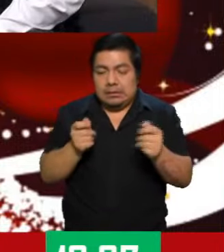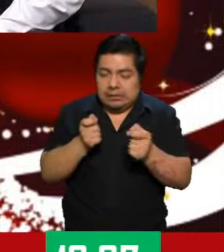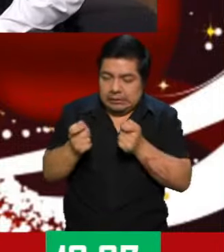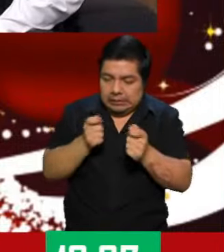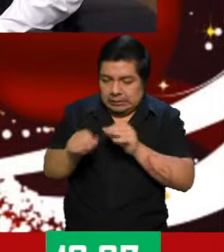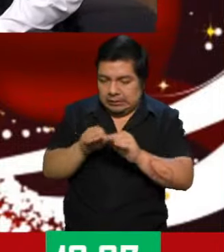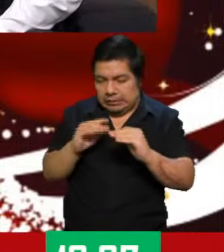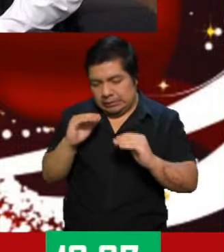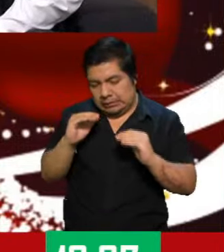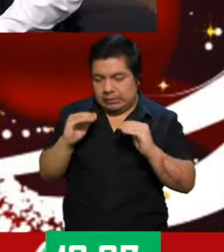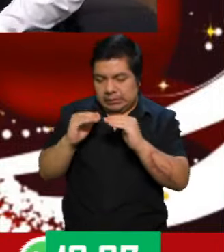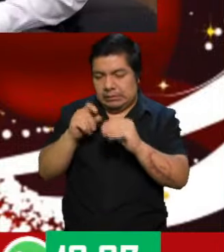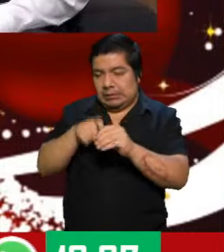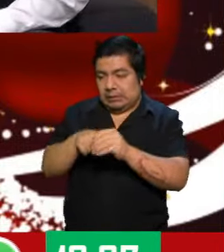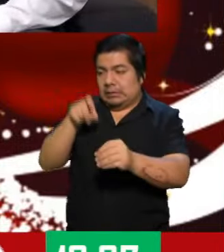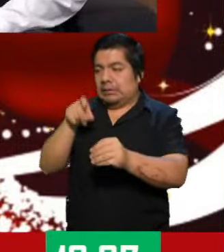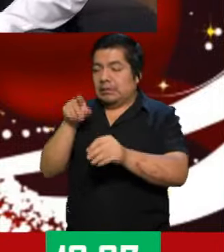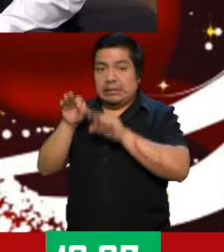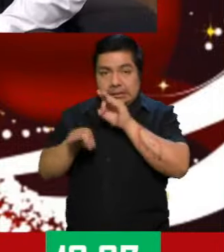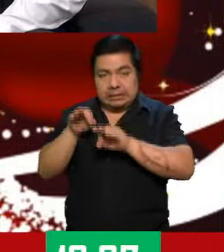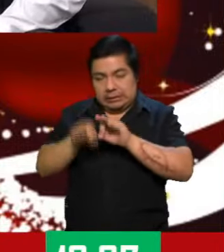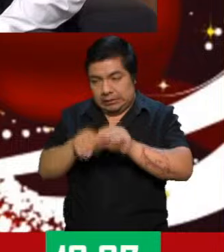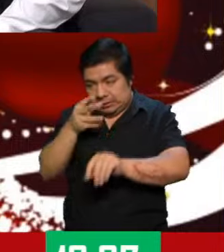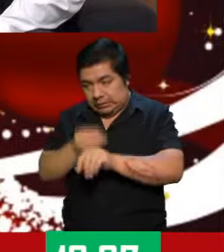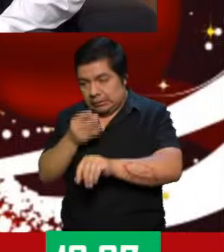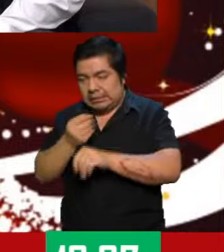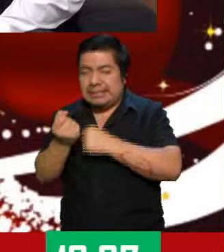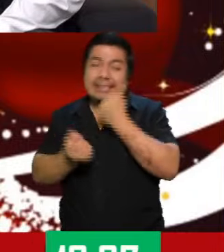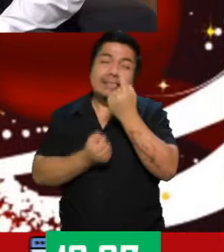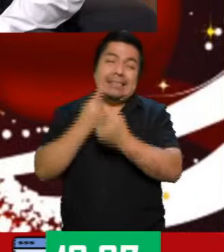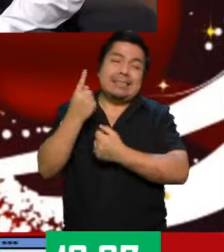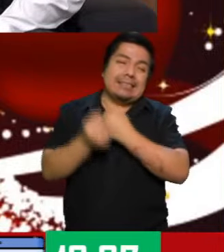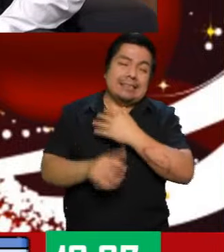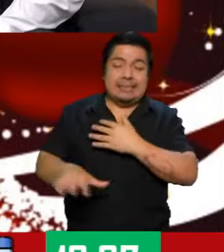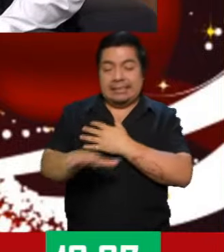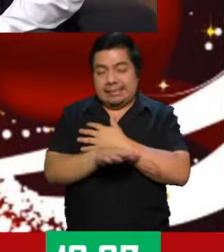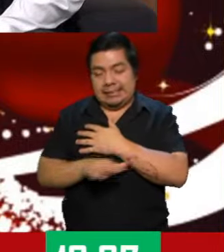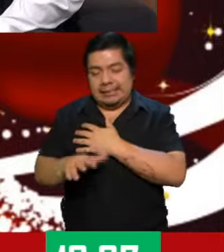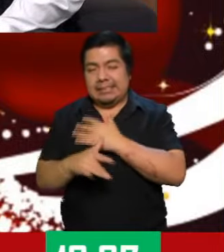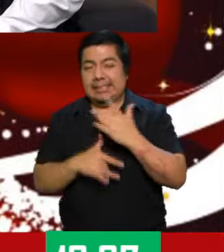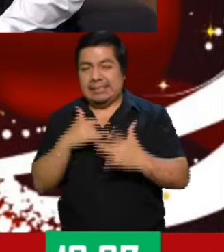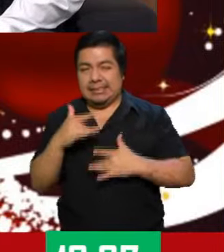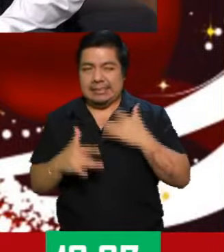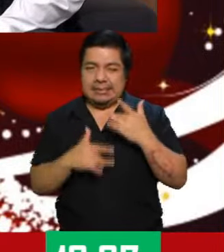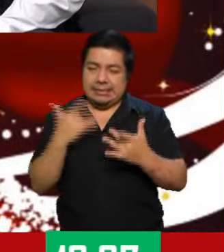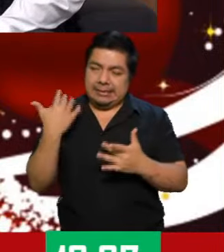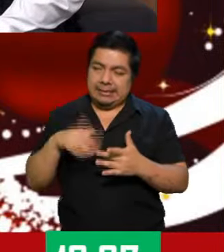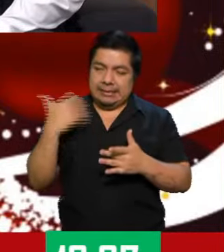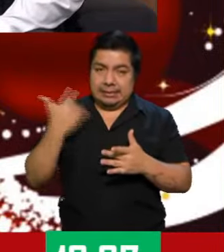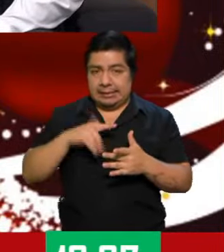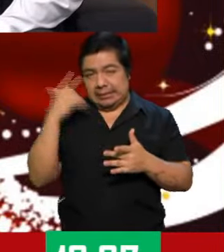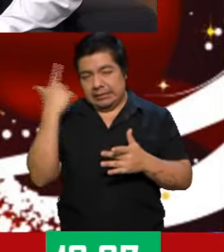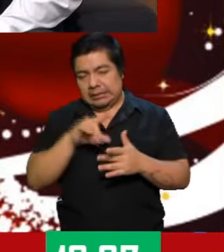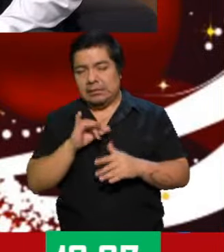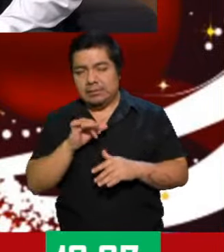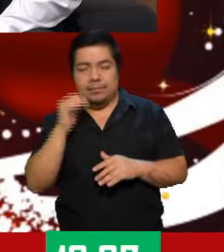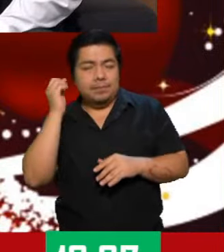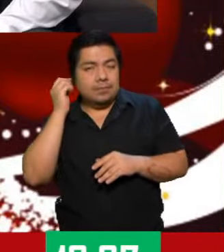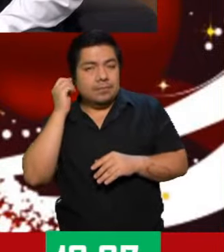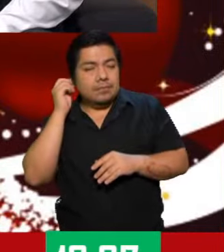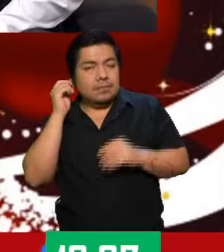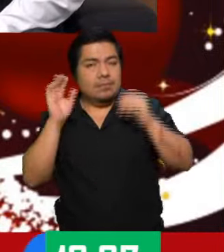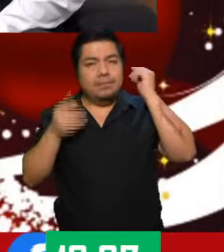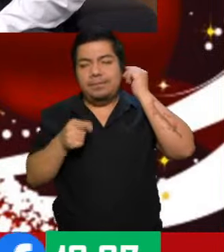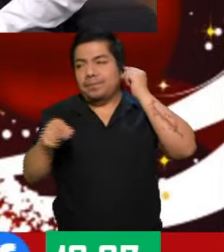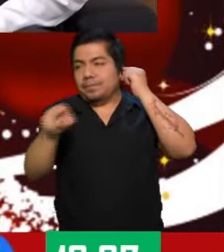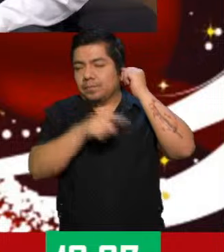atender la desigualdad y la exclusión, que todavía en la ciudad hay zonas donde muy estos fuerte males siguen permeando a la comunidad. ¿Por qué le